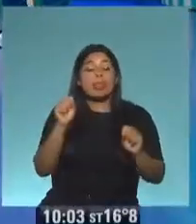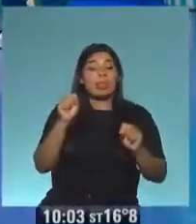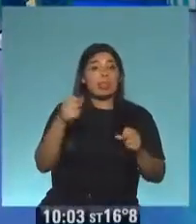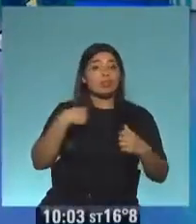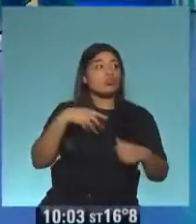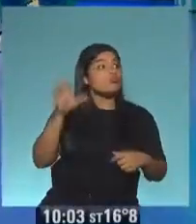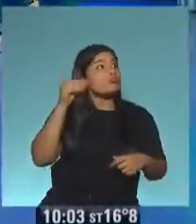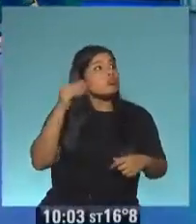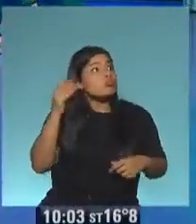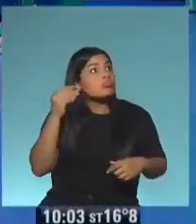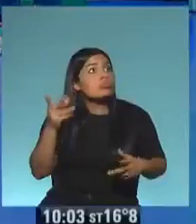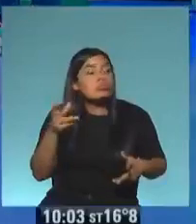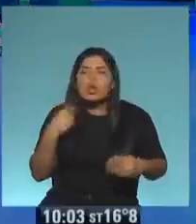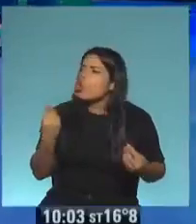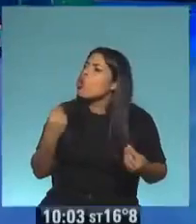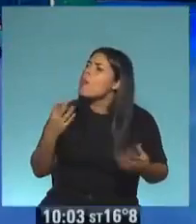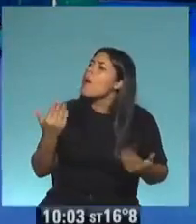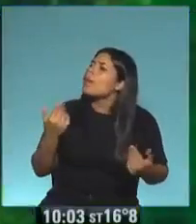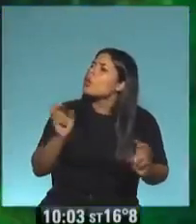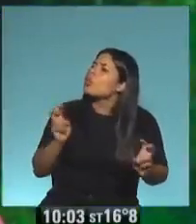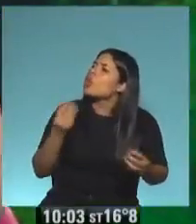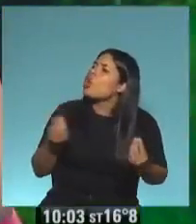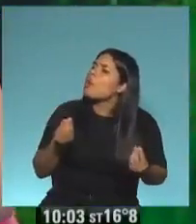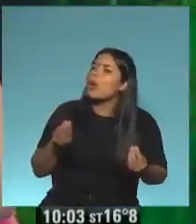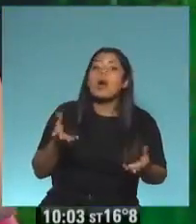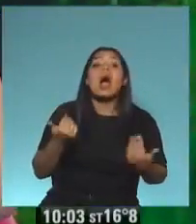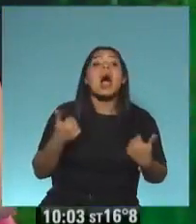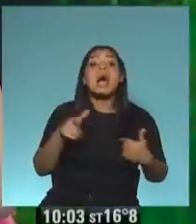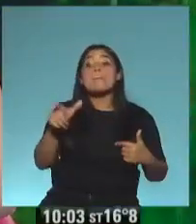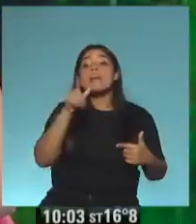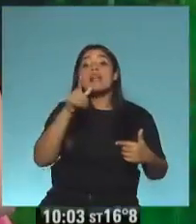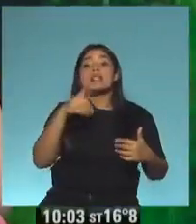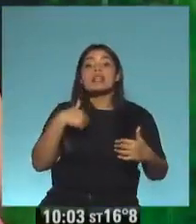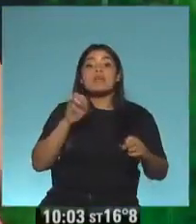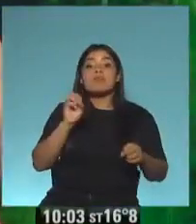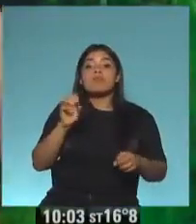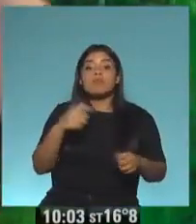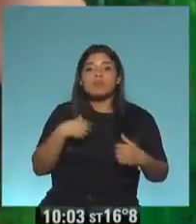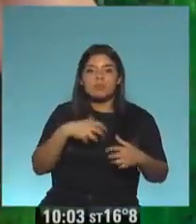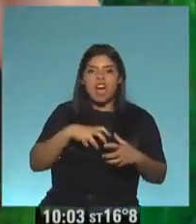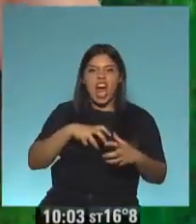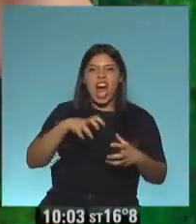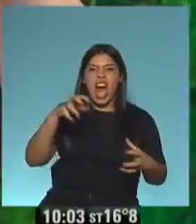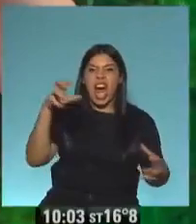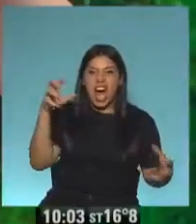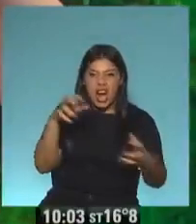ver, ¿cómo hace? A ver. Yo creo que si lo nombramos viene. No. Hace el sonido, a ver.